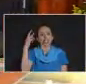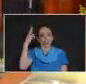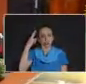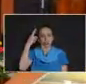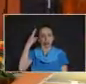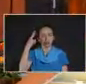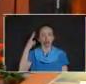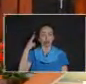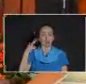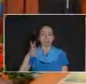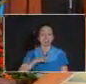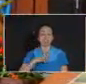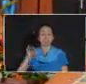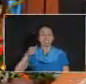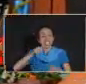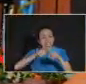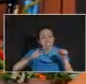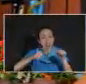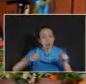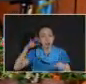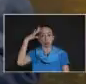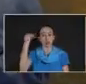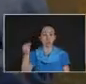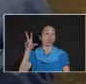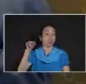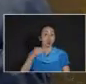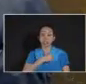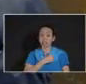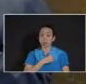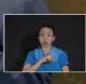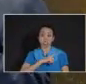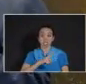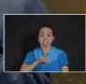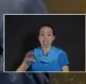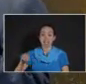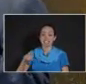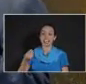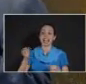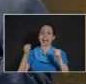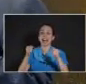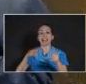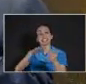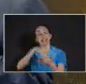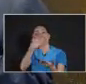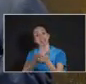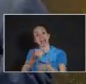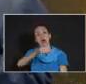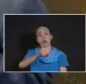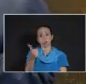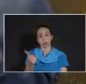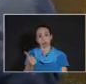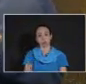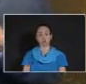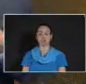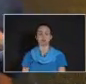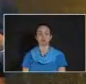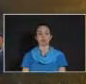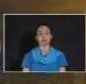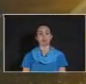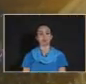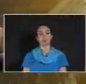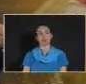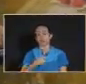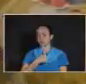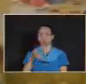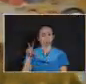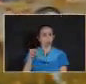que analizarlo porque yo no quiero ser el que ponga tropiezo delante de alguien. Yo no quiero